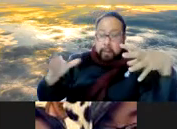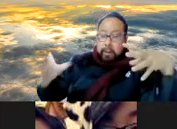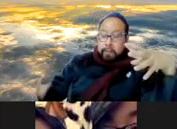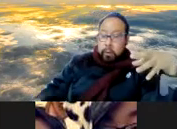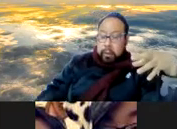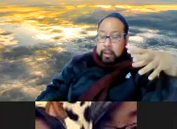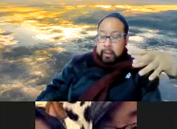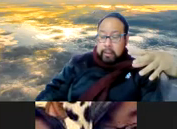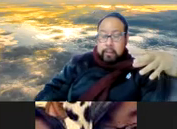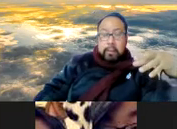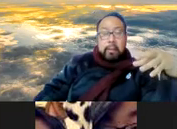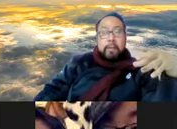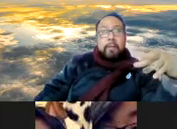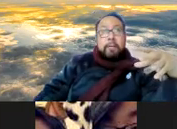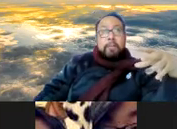y que se vayan por la